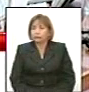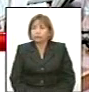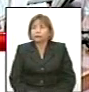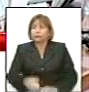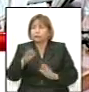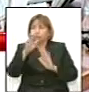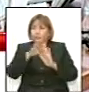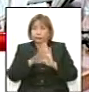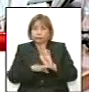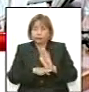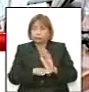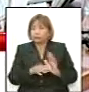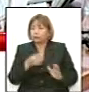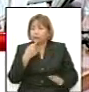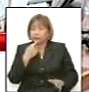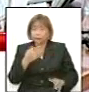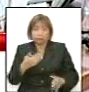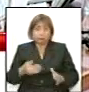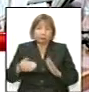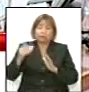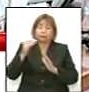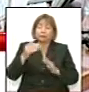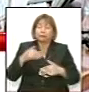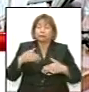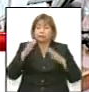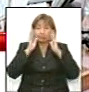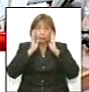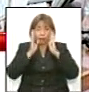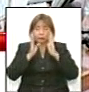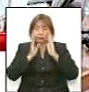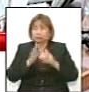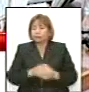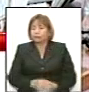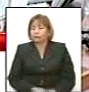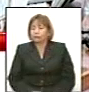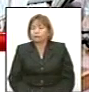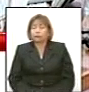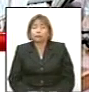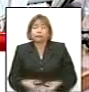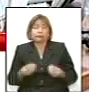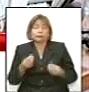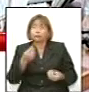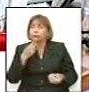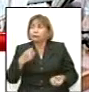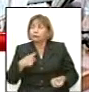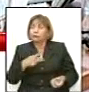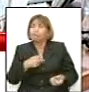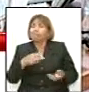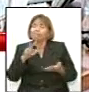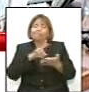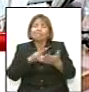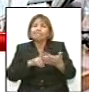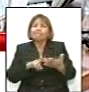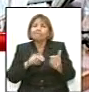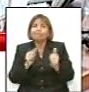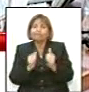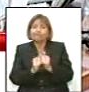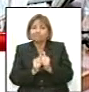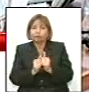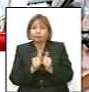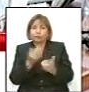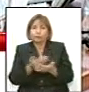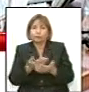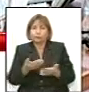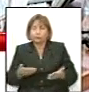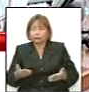abajo se pueden impulsar, pero el de arriba tiene que estar atento, ¿no? Con, digamos, en el sentido de leer los contextos y las